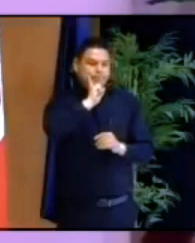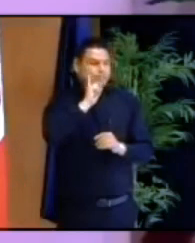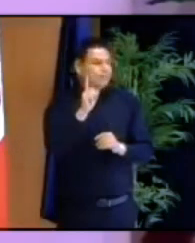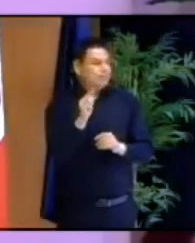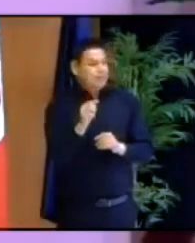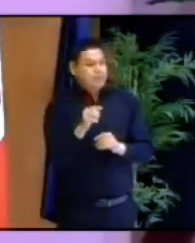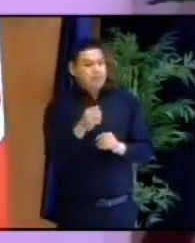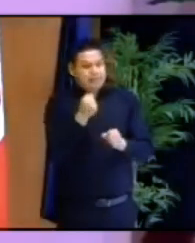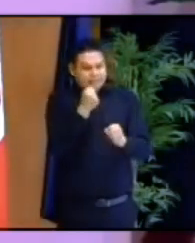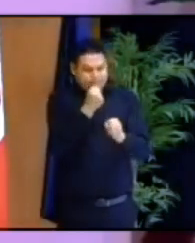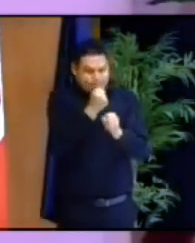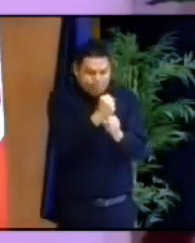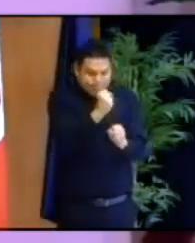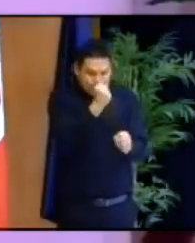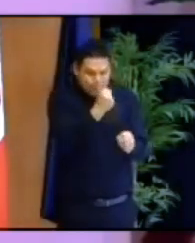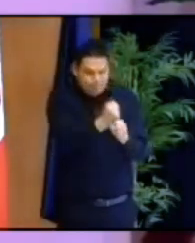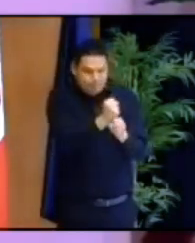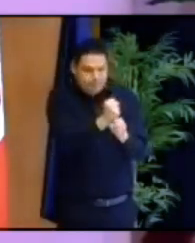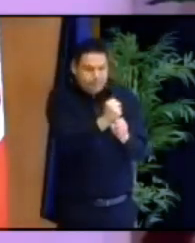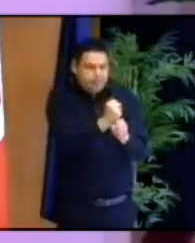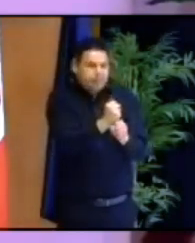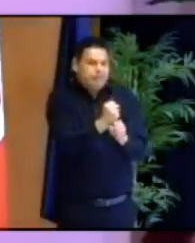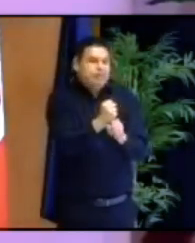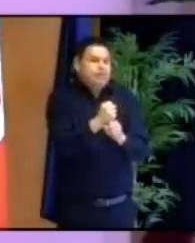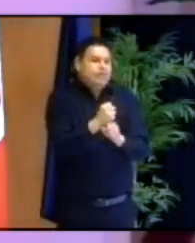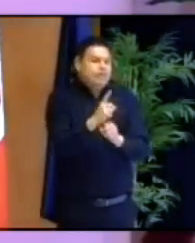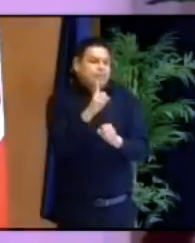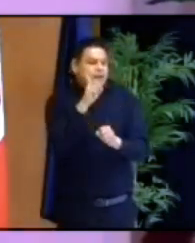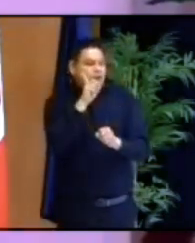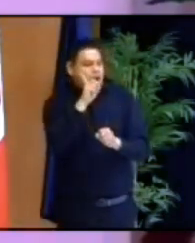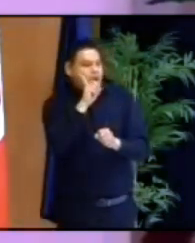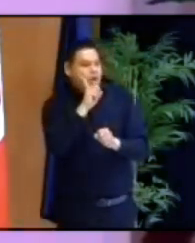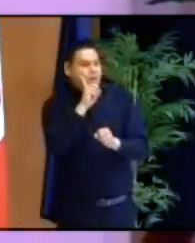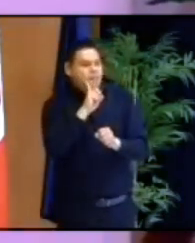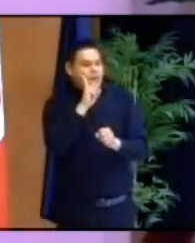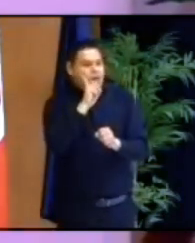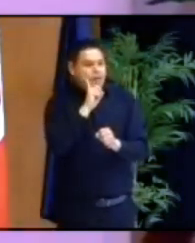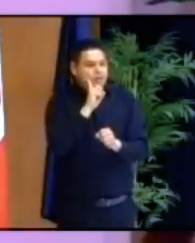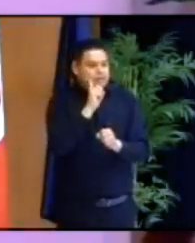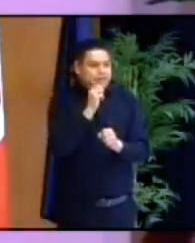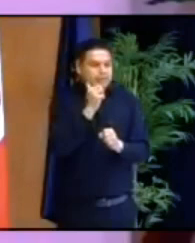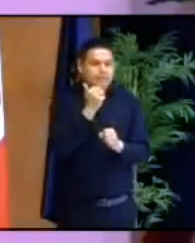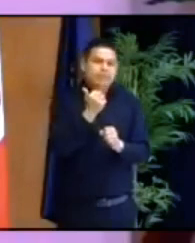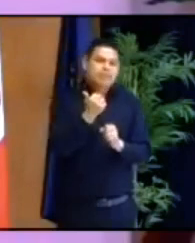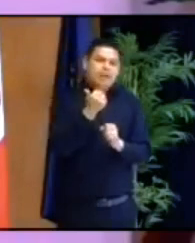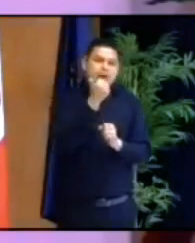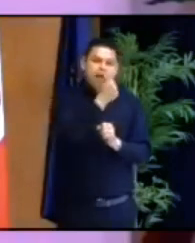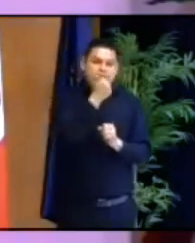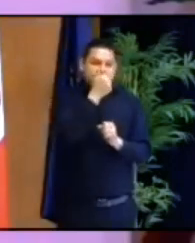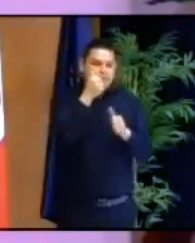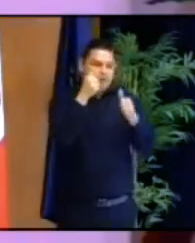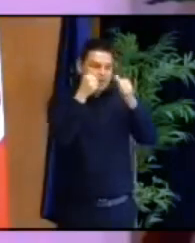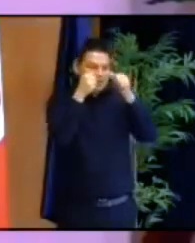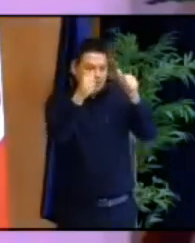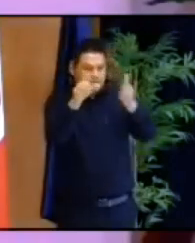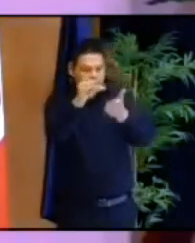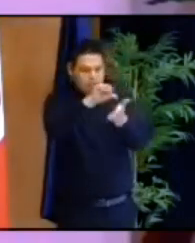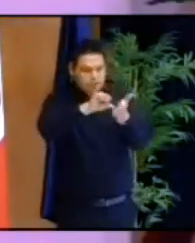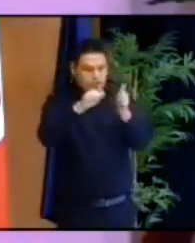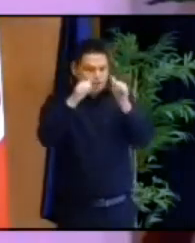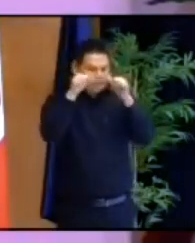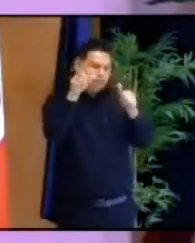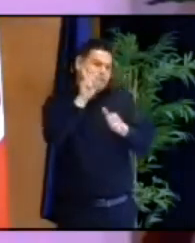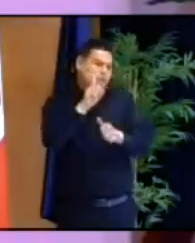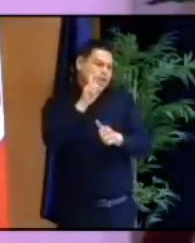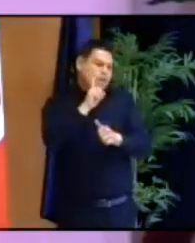es violentada, se acerca a una luna, le llamamos los centros de atención a las mujeres, la lleva